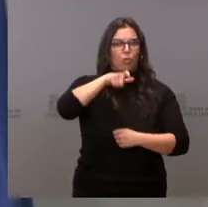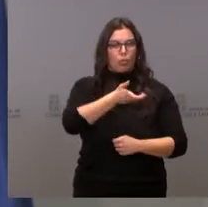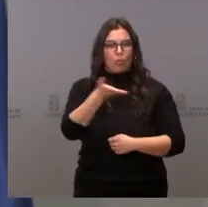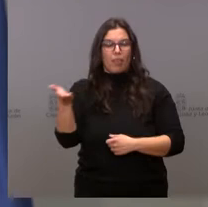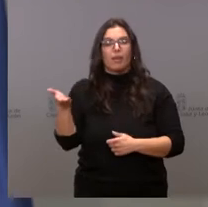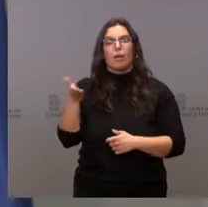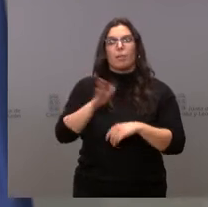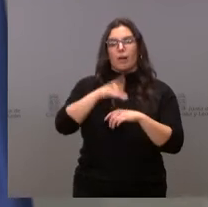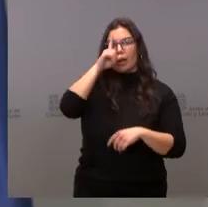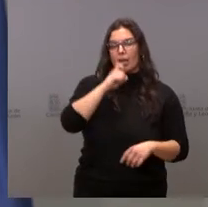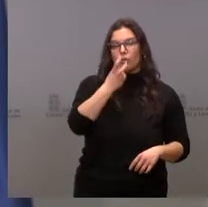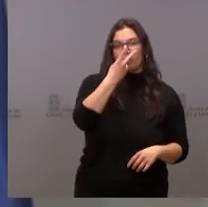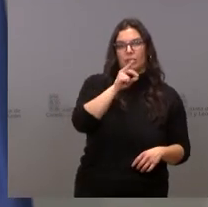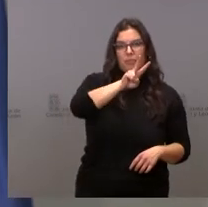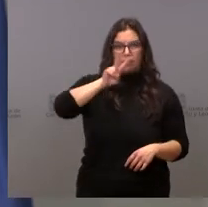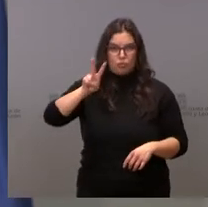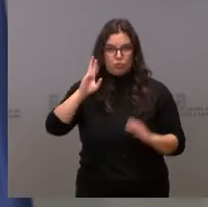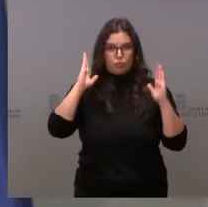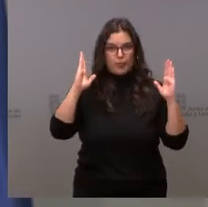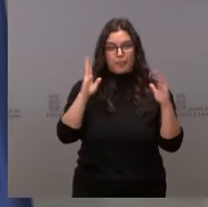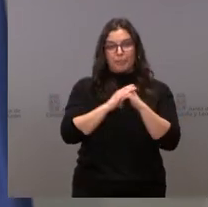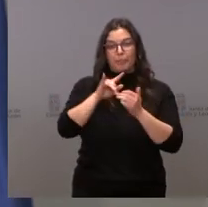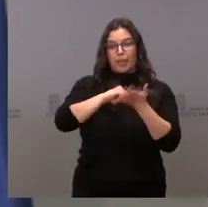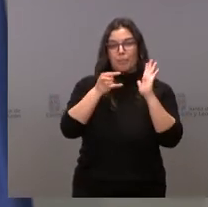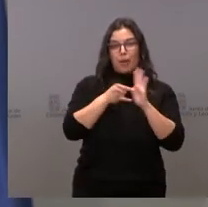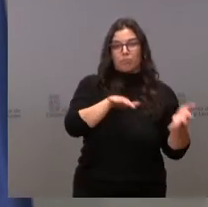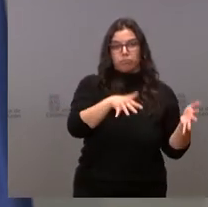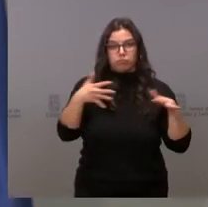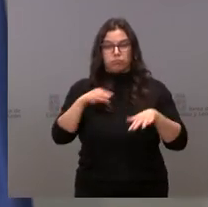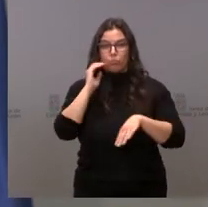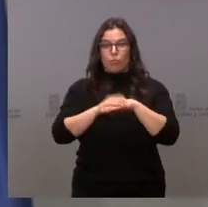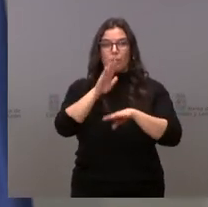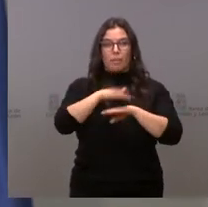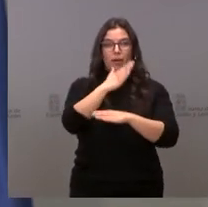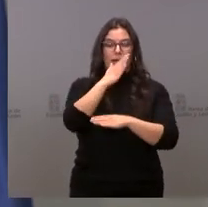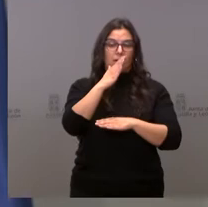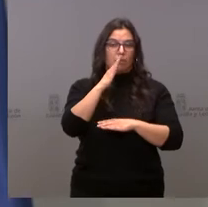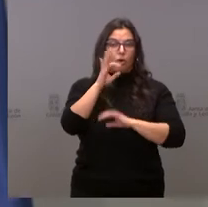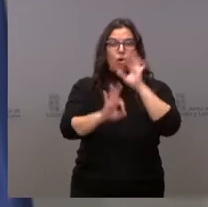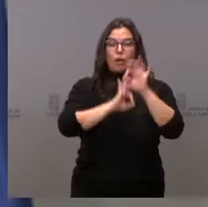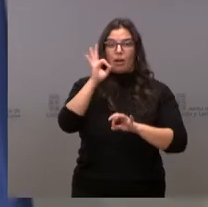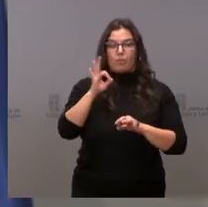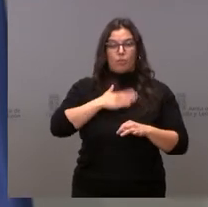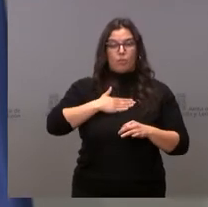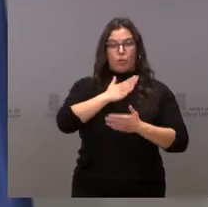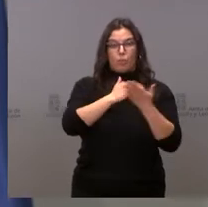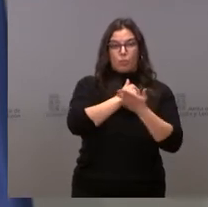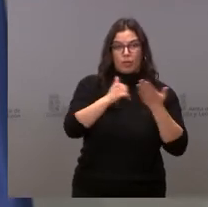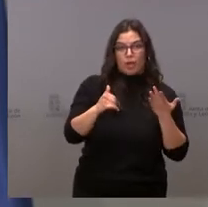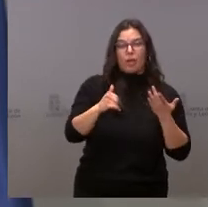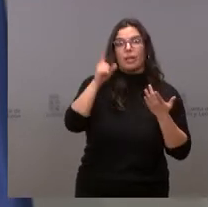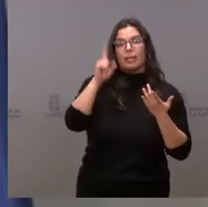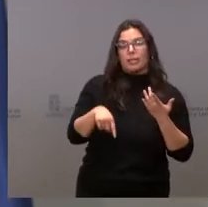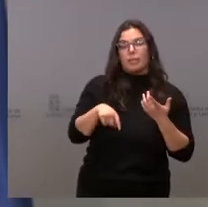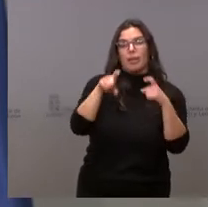año 2022 este plan es de aplicación para el conjunto de los organismos autónomos y entes públicos de derecho privado